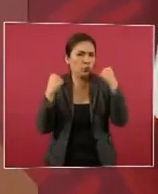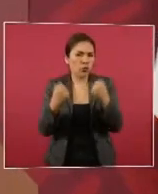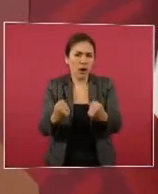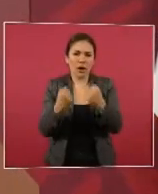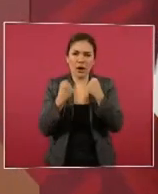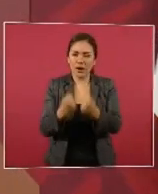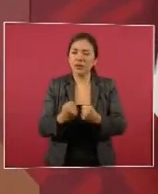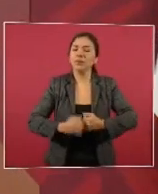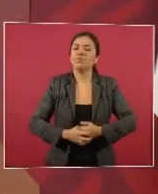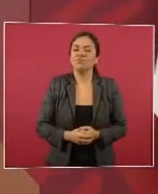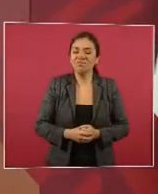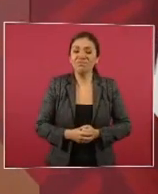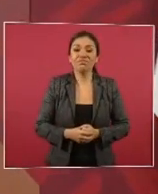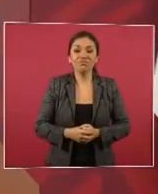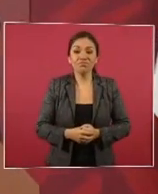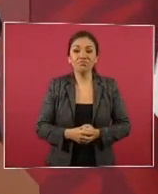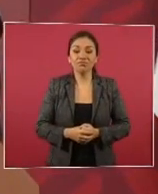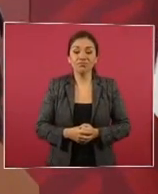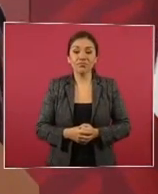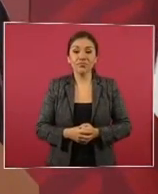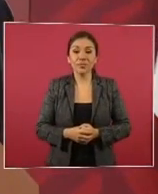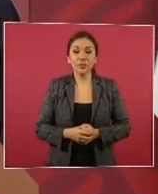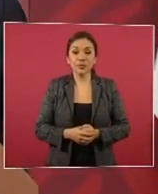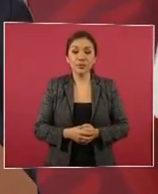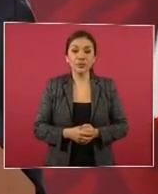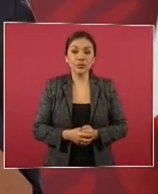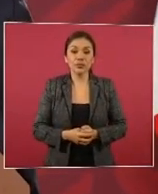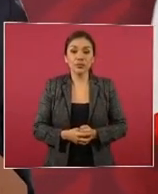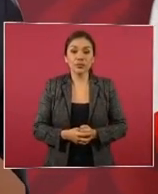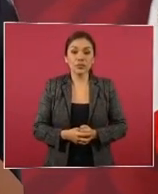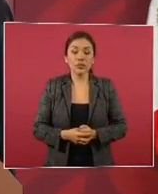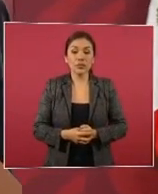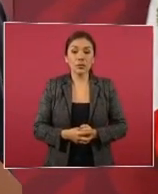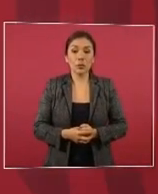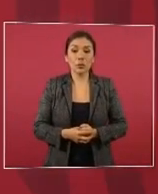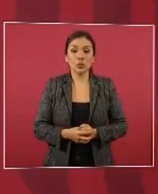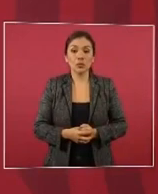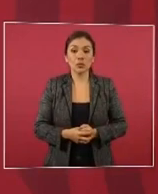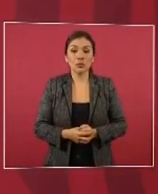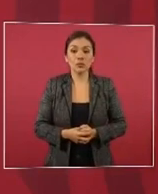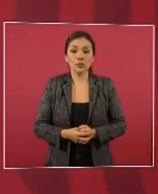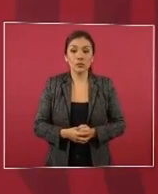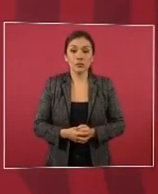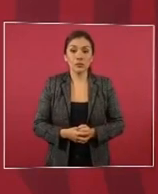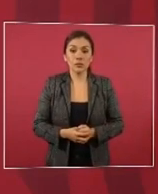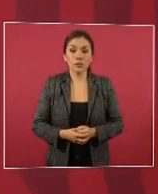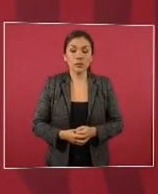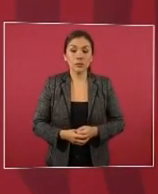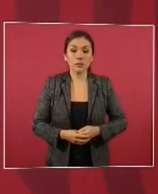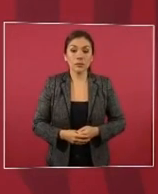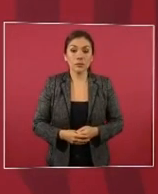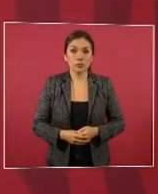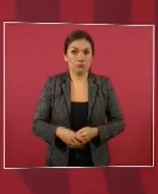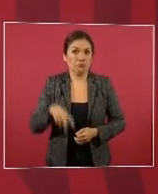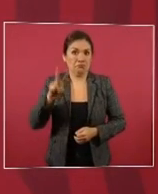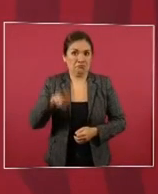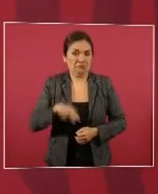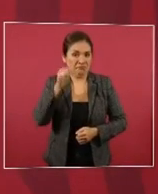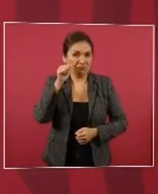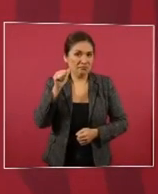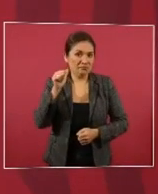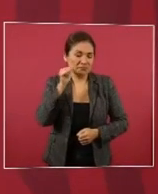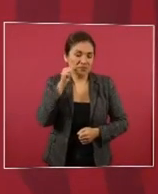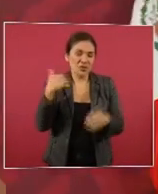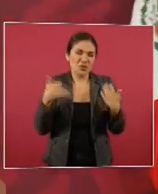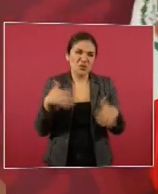esta semana el presidente López Obrador aseguró que una vez que concluya su mandato va a solicitar su pensión al ISSSTE para irla